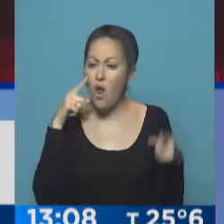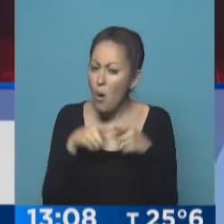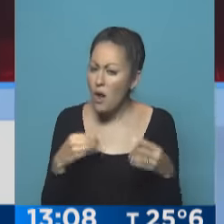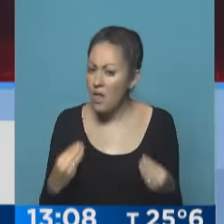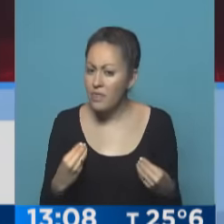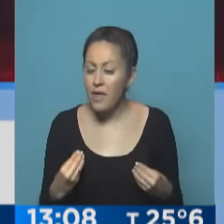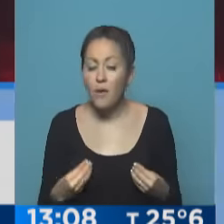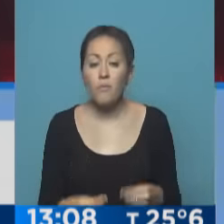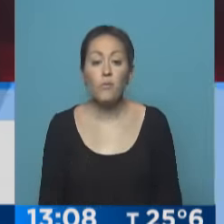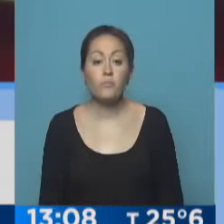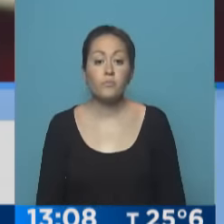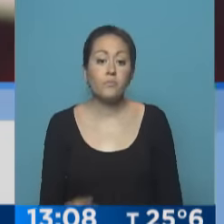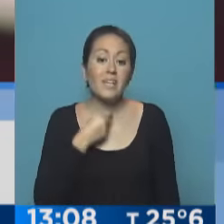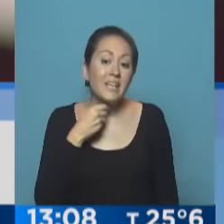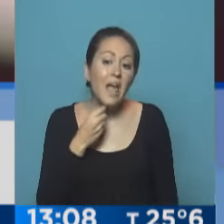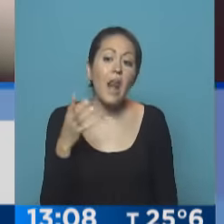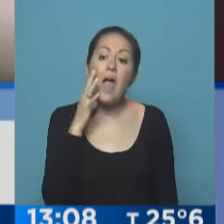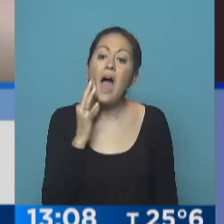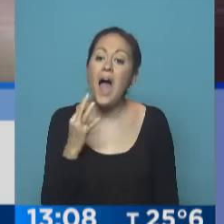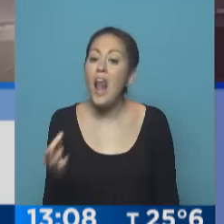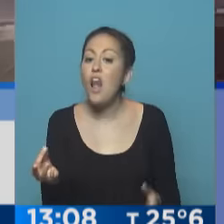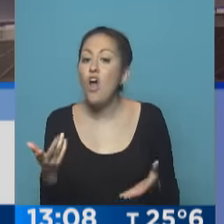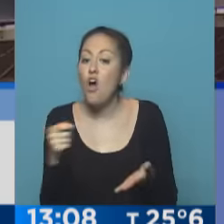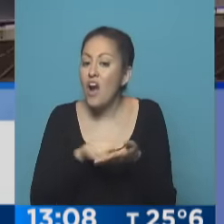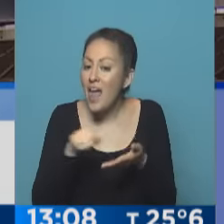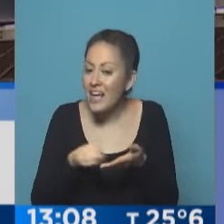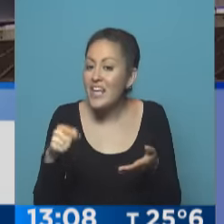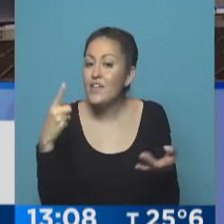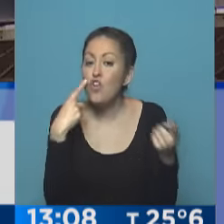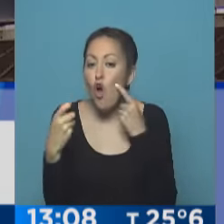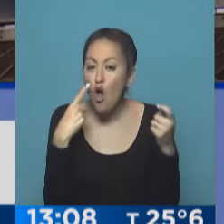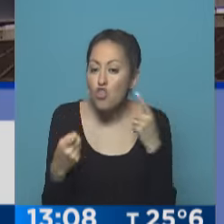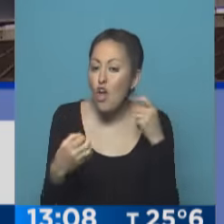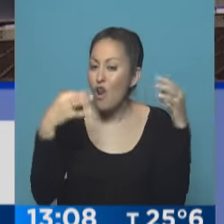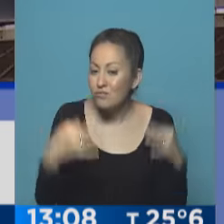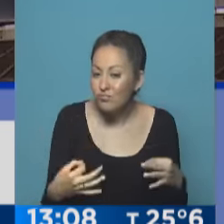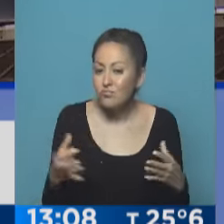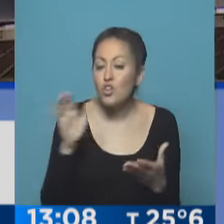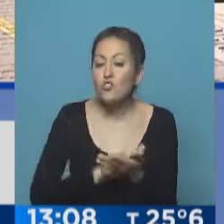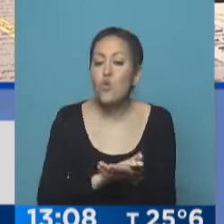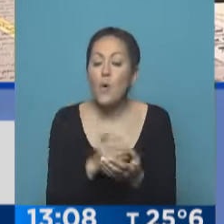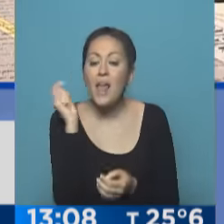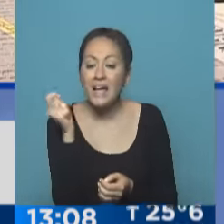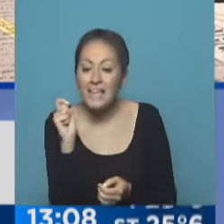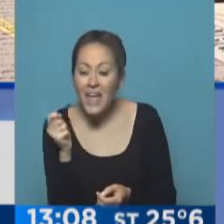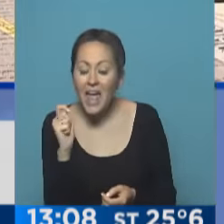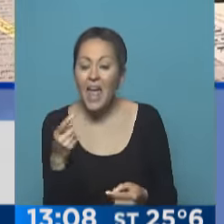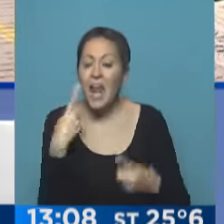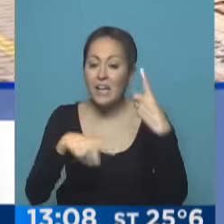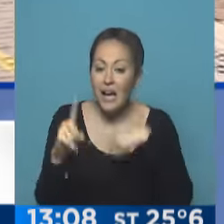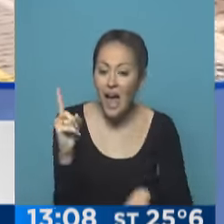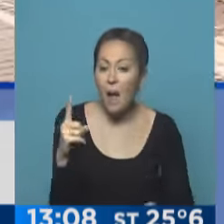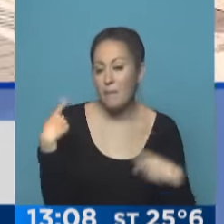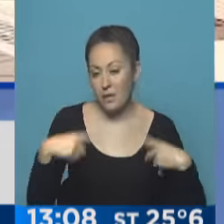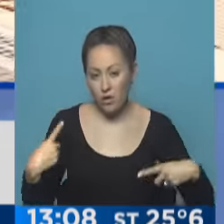supone de tener algún tipo de de registración o de control sobre el tipo de la operación Y quién la realiza hay todo tipo de